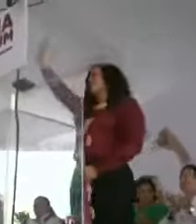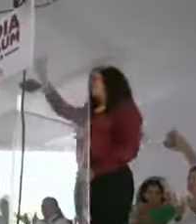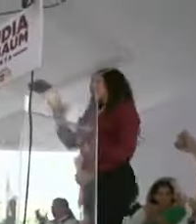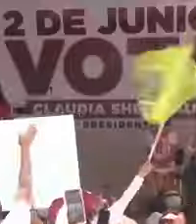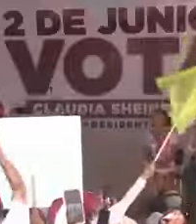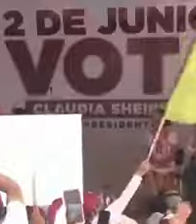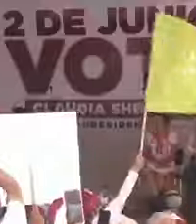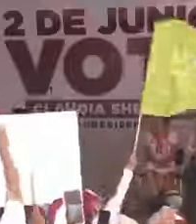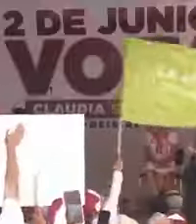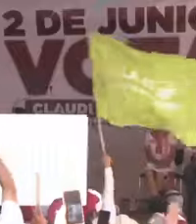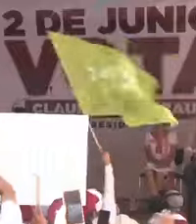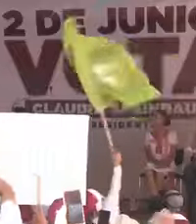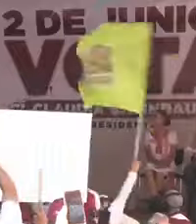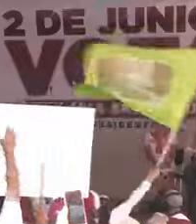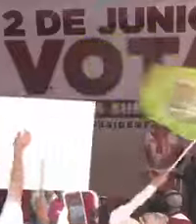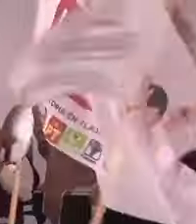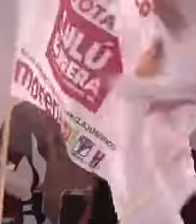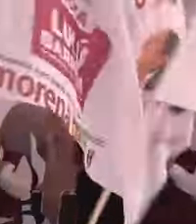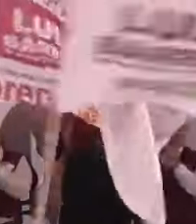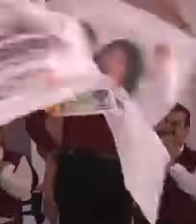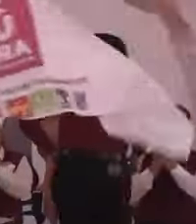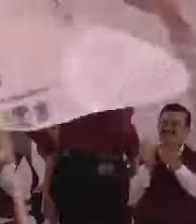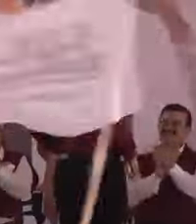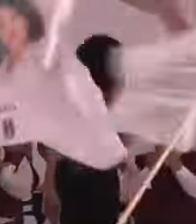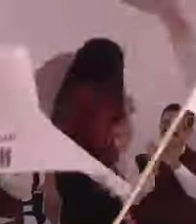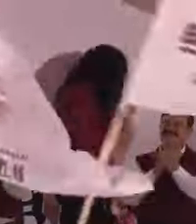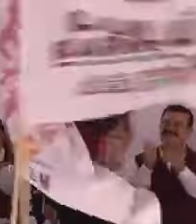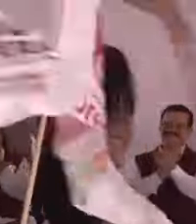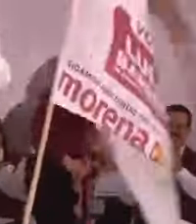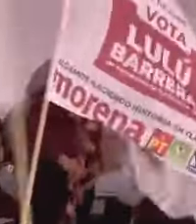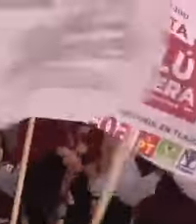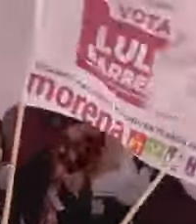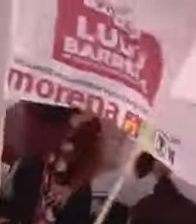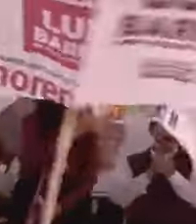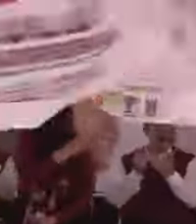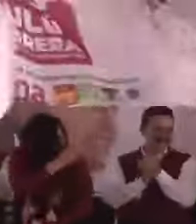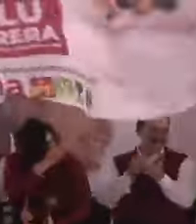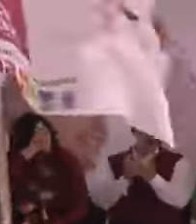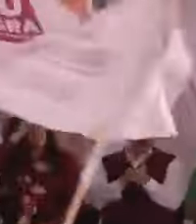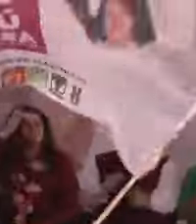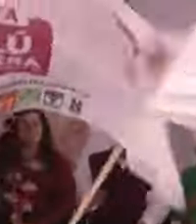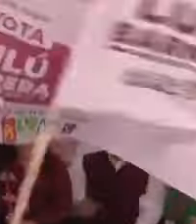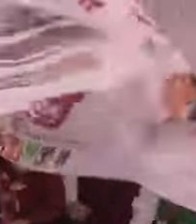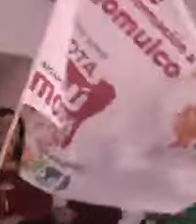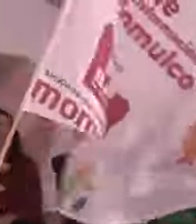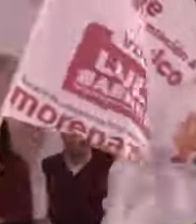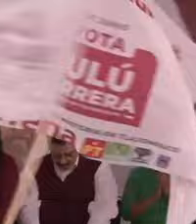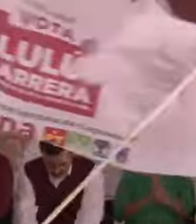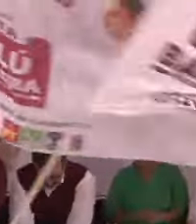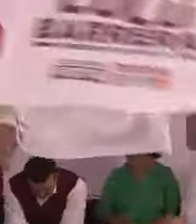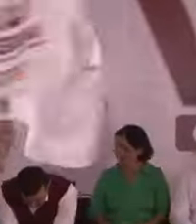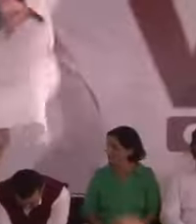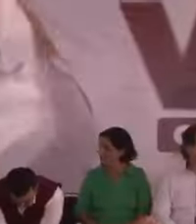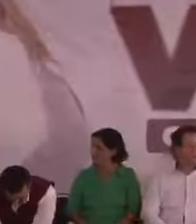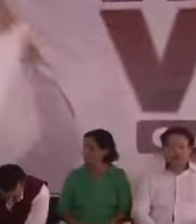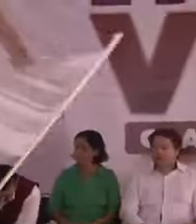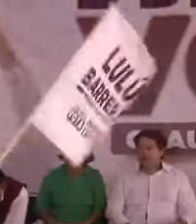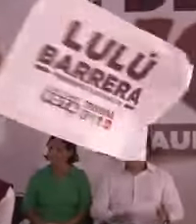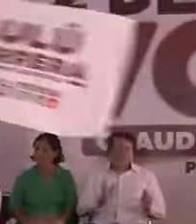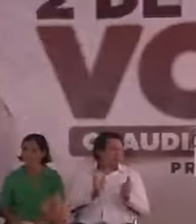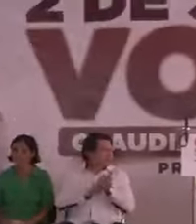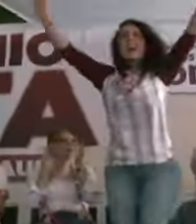Vamos a dar la bienvenida a nuestra candidata a diputada federal por el Distrito 14, Marcela